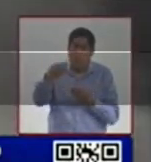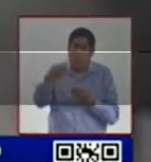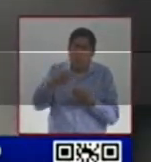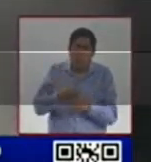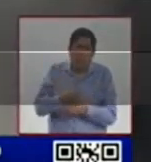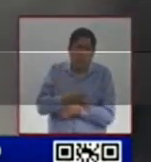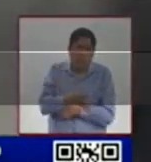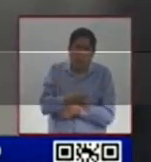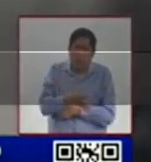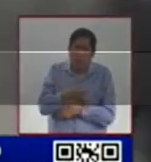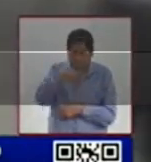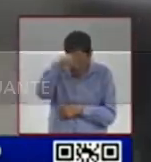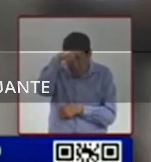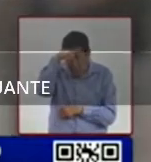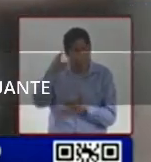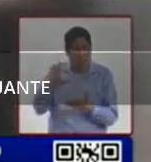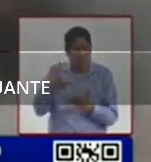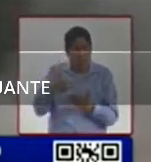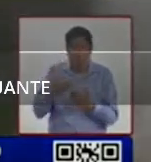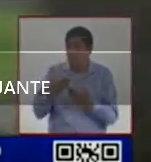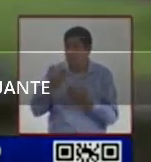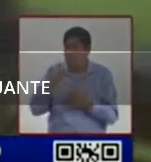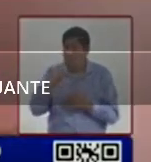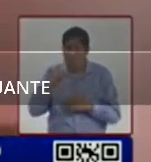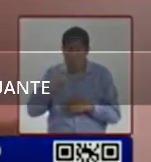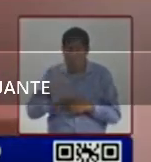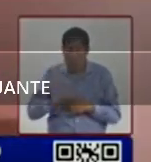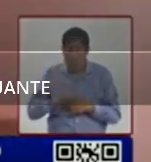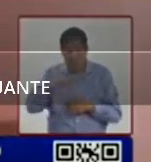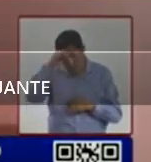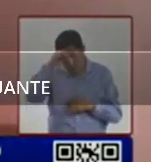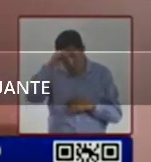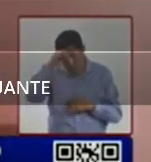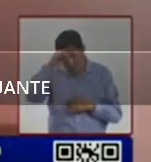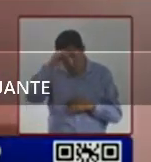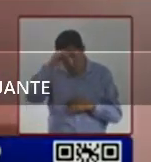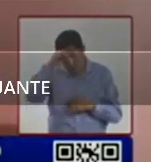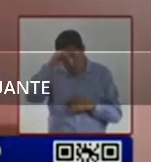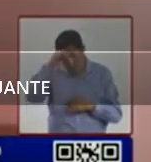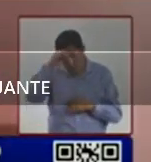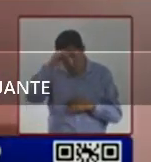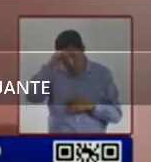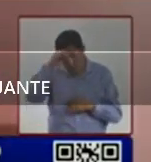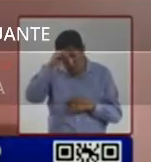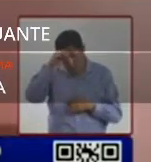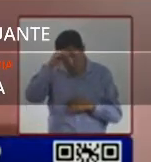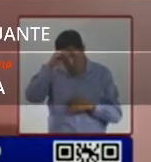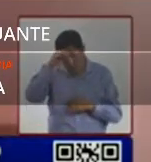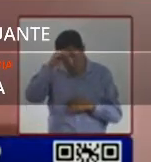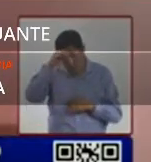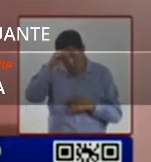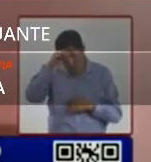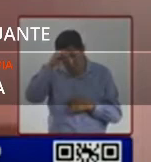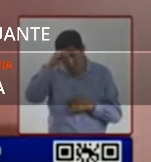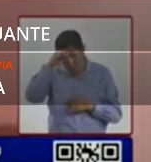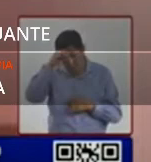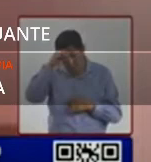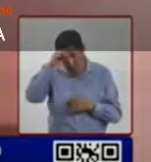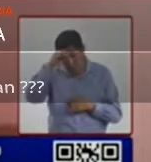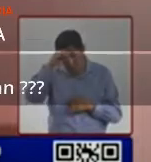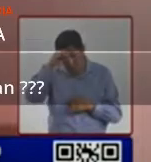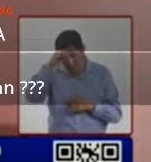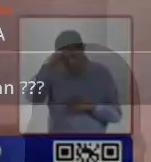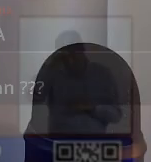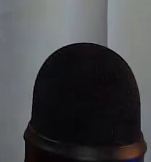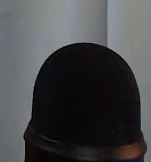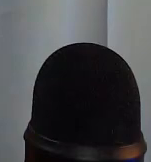seminal, tanto por la señorita como por los jóvenes miembros de la clase. Ay, no puede ser, no puede ser, no puede ser, no puede